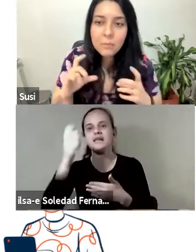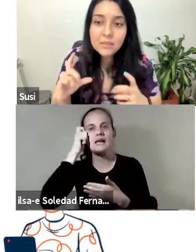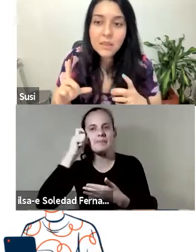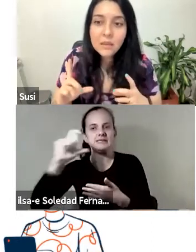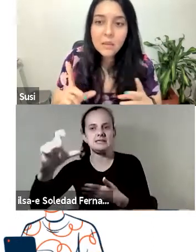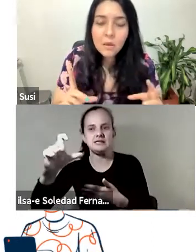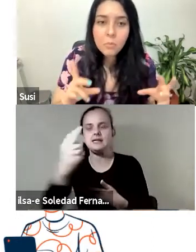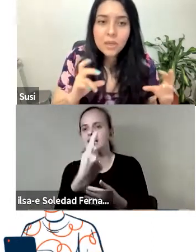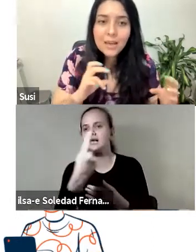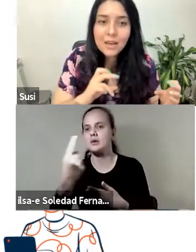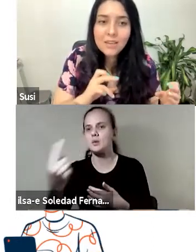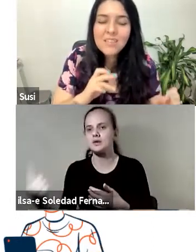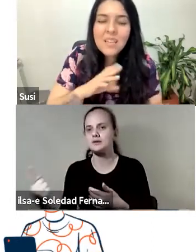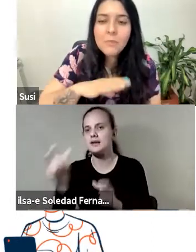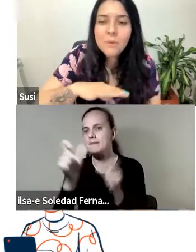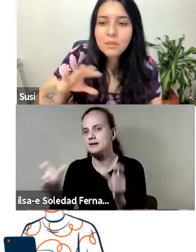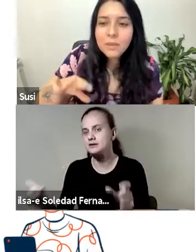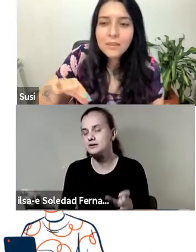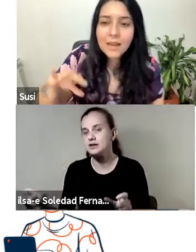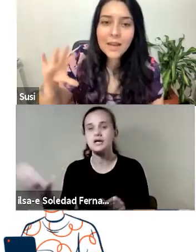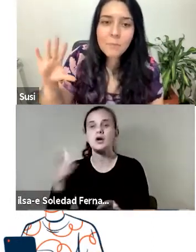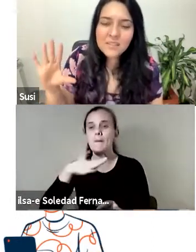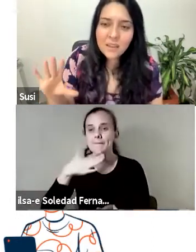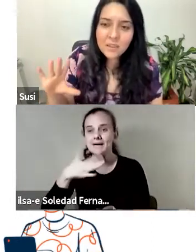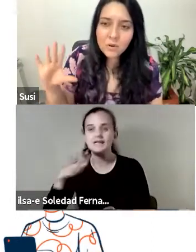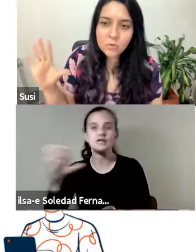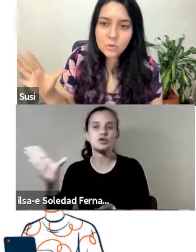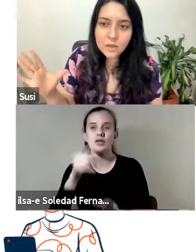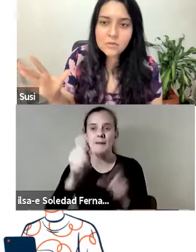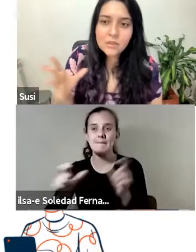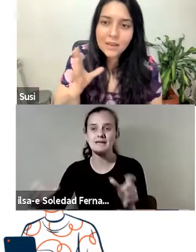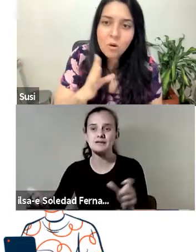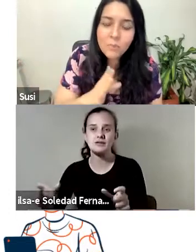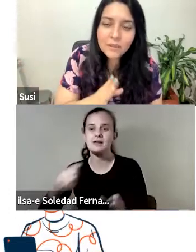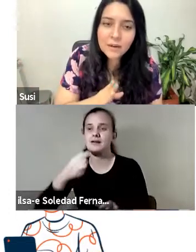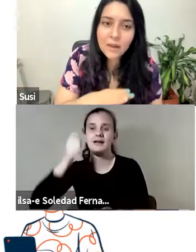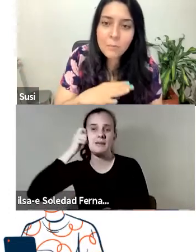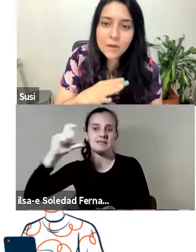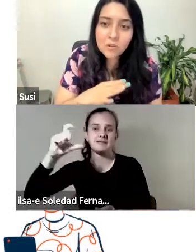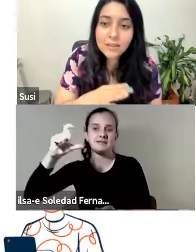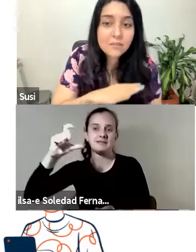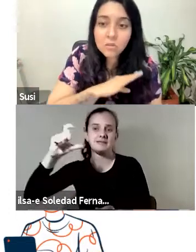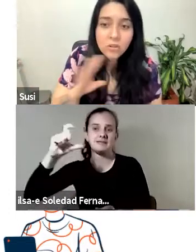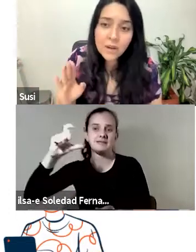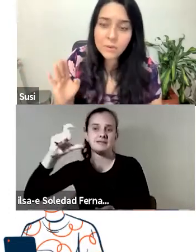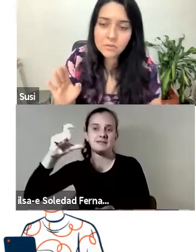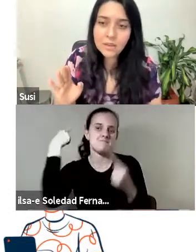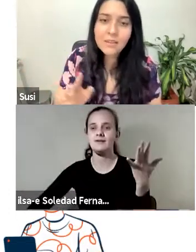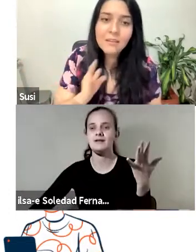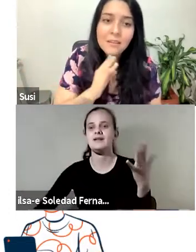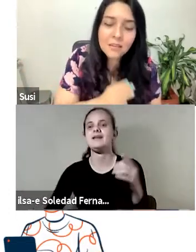término discapacidad, porque acá lo que dice es independientemente de las capacidades de los usuarios, y es comprender que las personas, todas